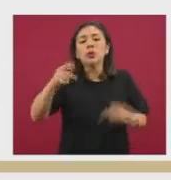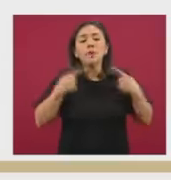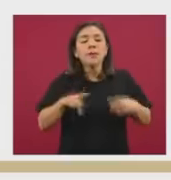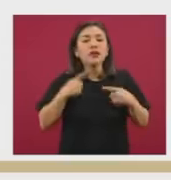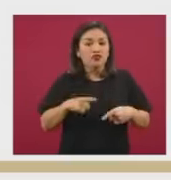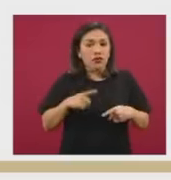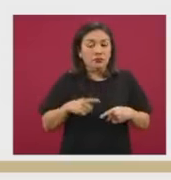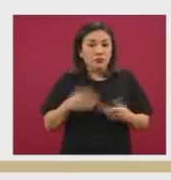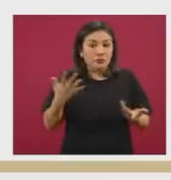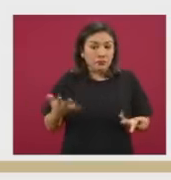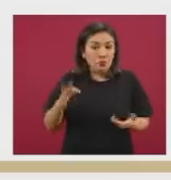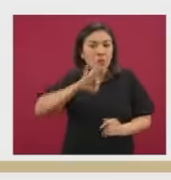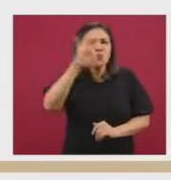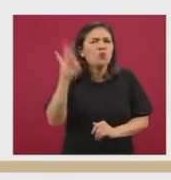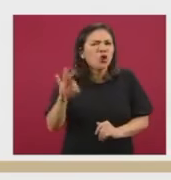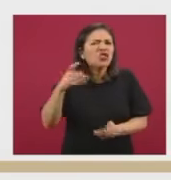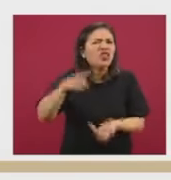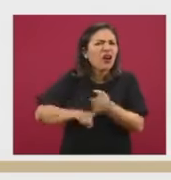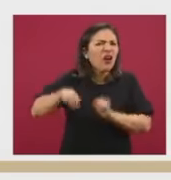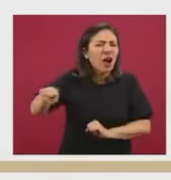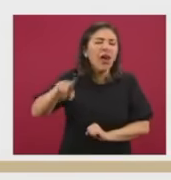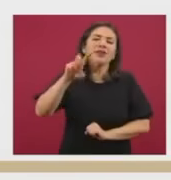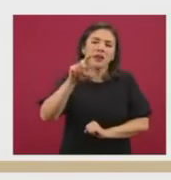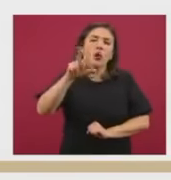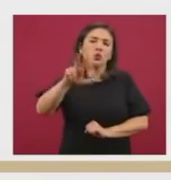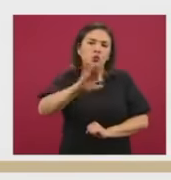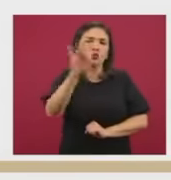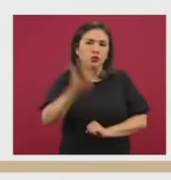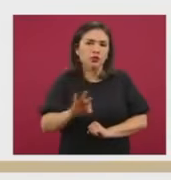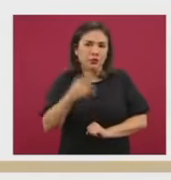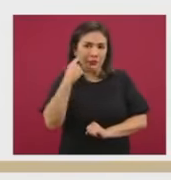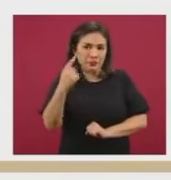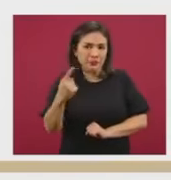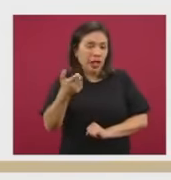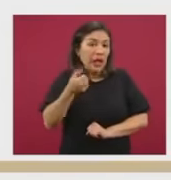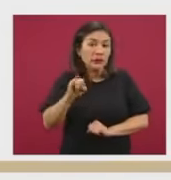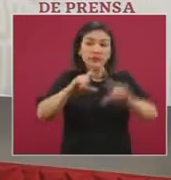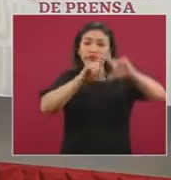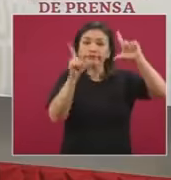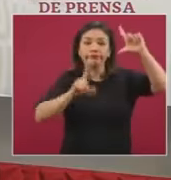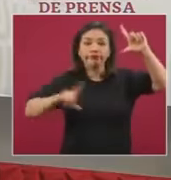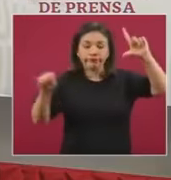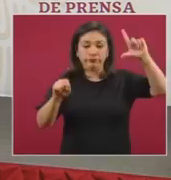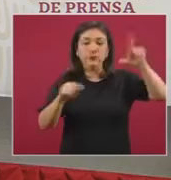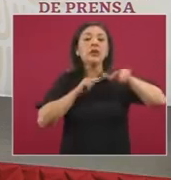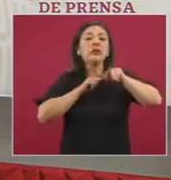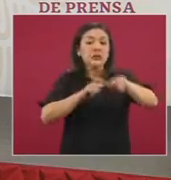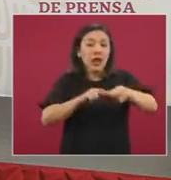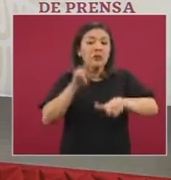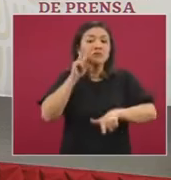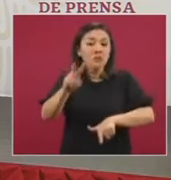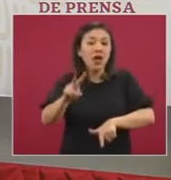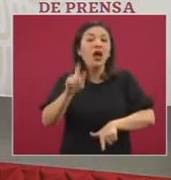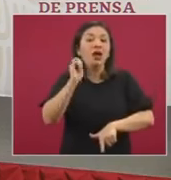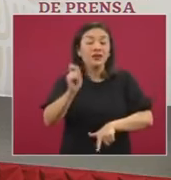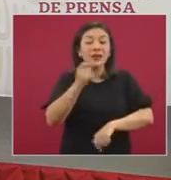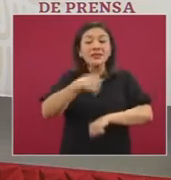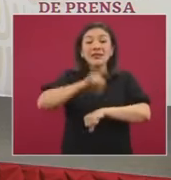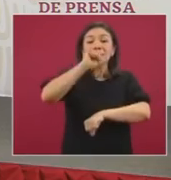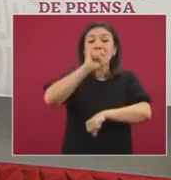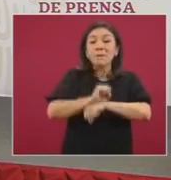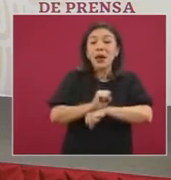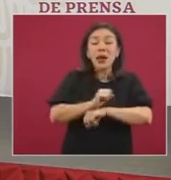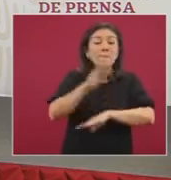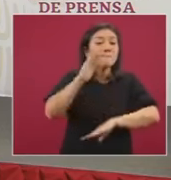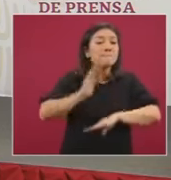217.989. ¿Qué porcentaje de exceso representa? 38% a nivel nacional. Y seguimos reflejando con que la semana